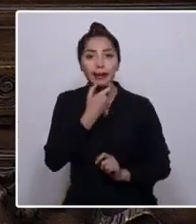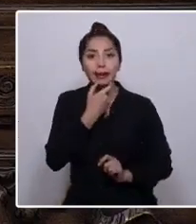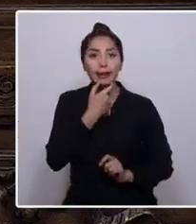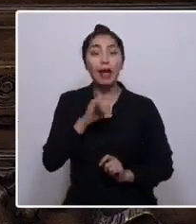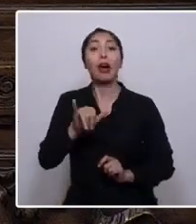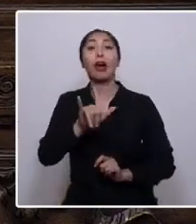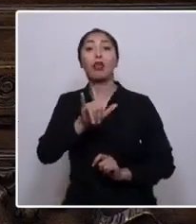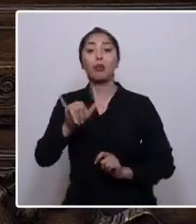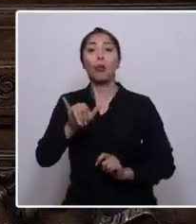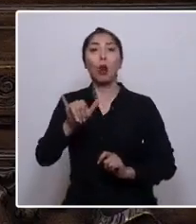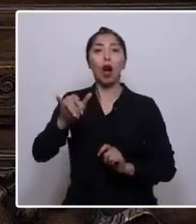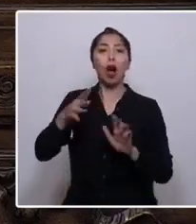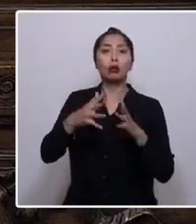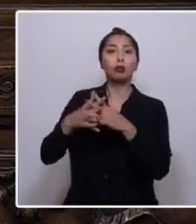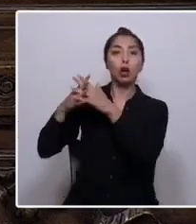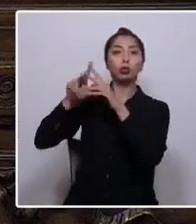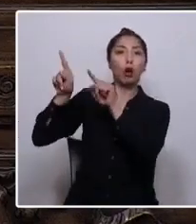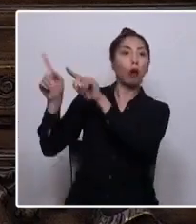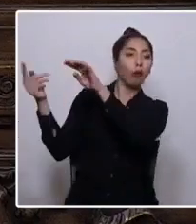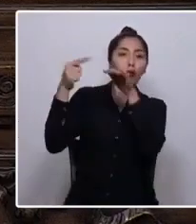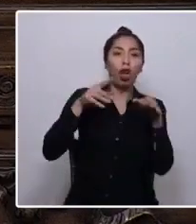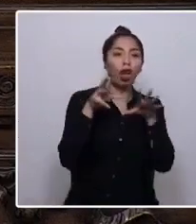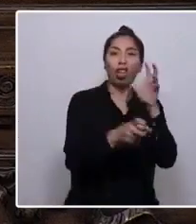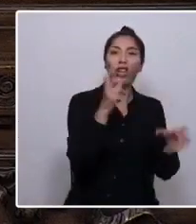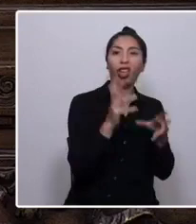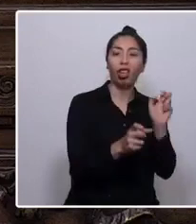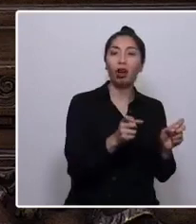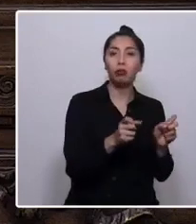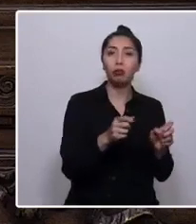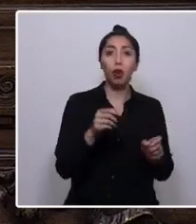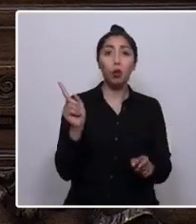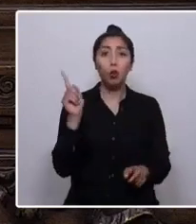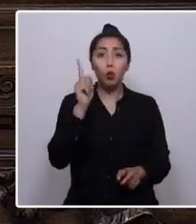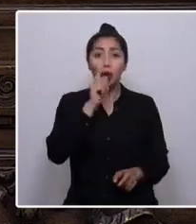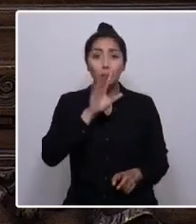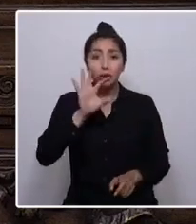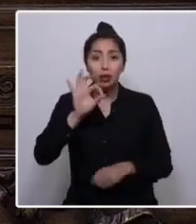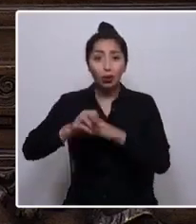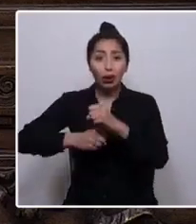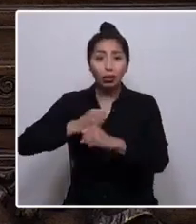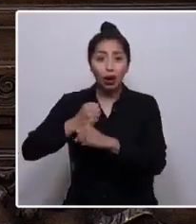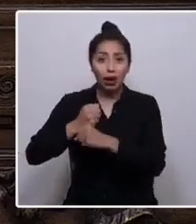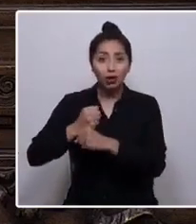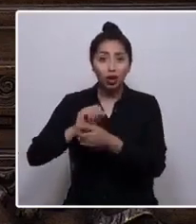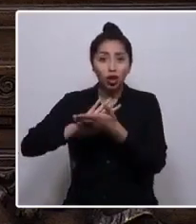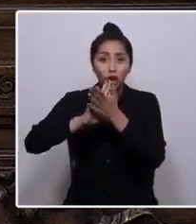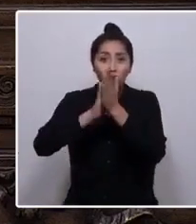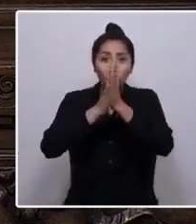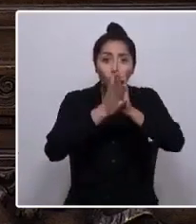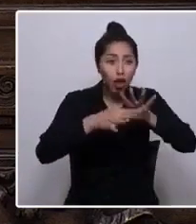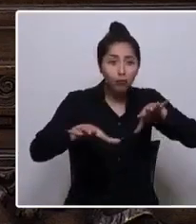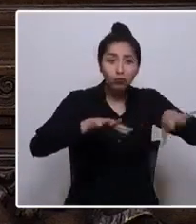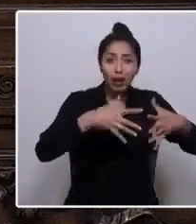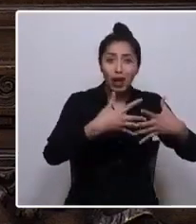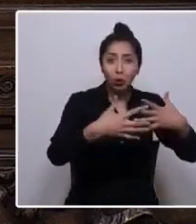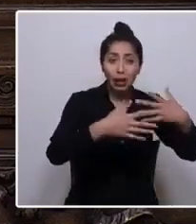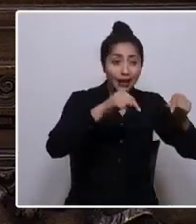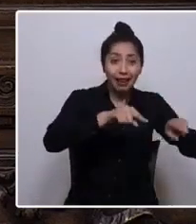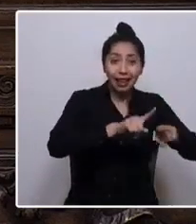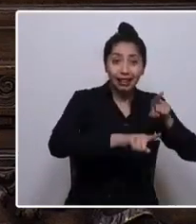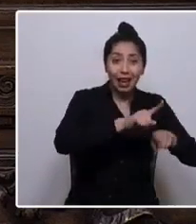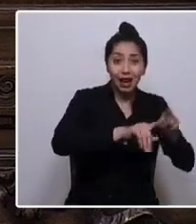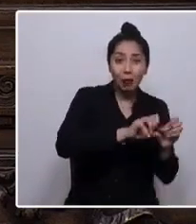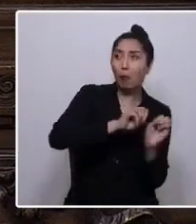norteamericanos durante los últimos cinco siglos toda la riqueza de esta tierra fue enviada a las